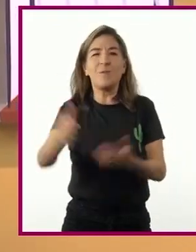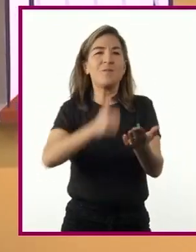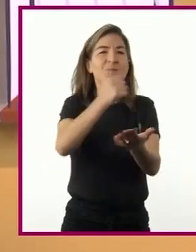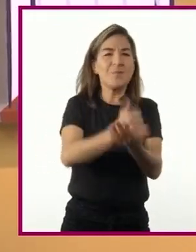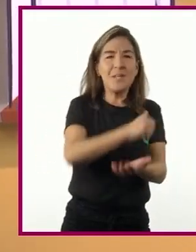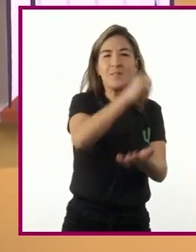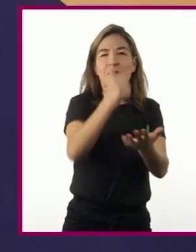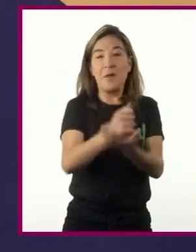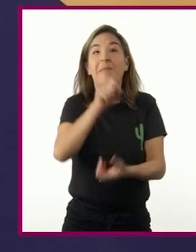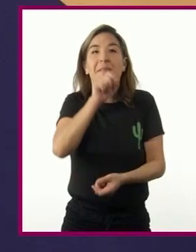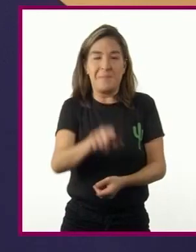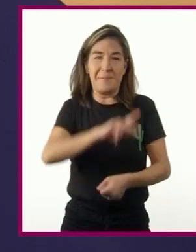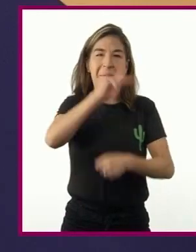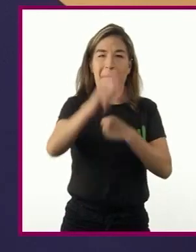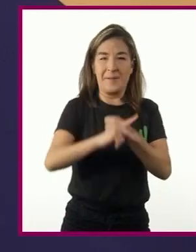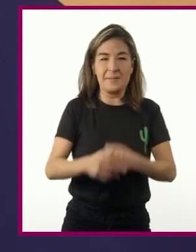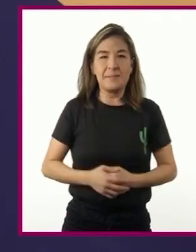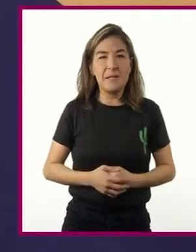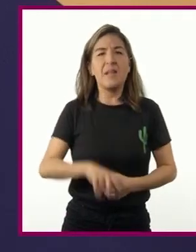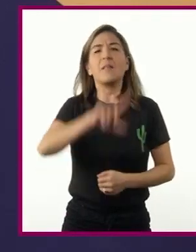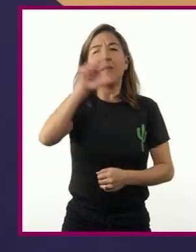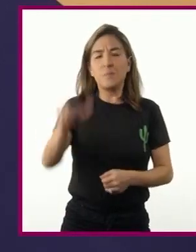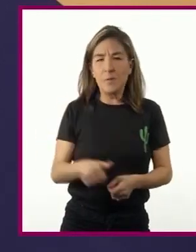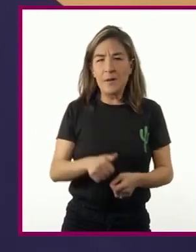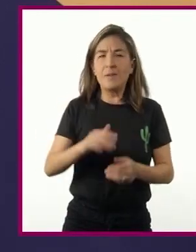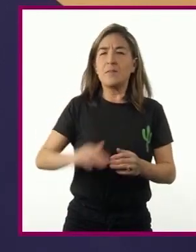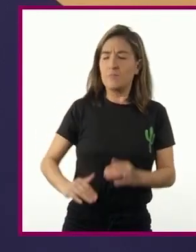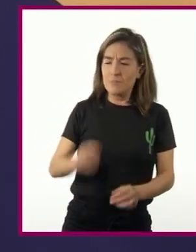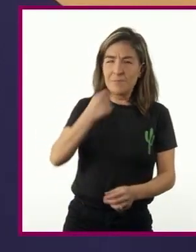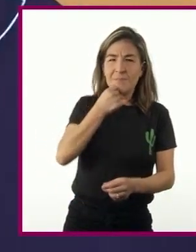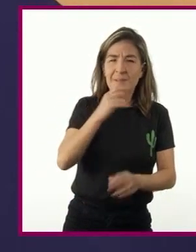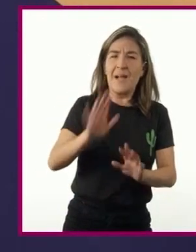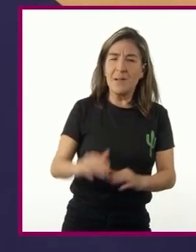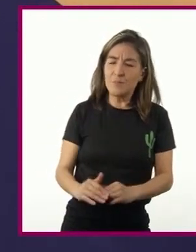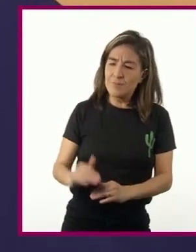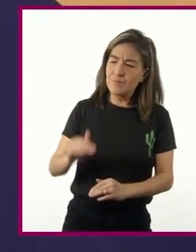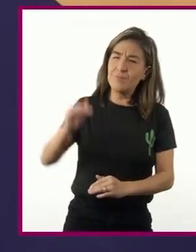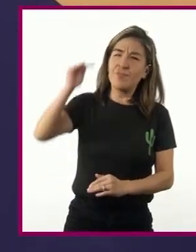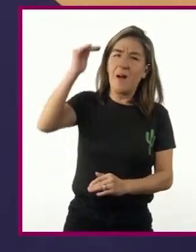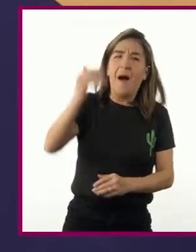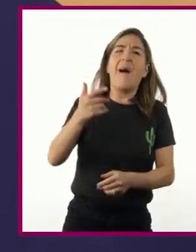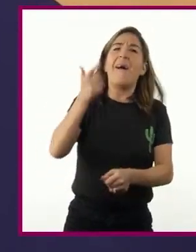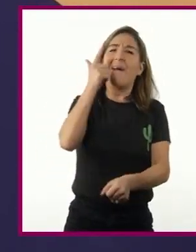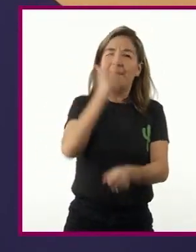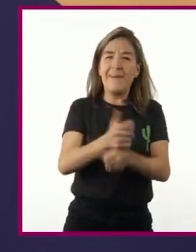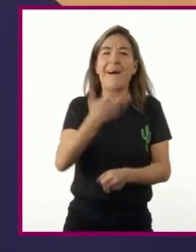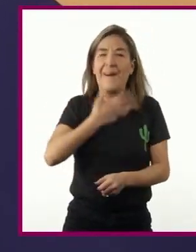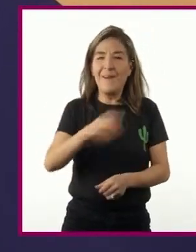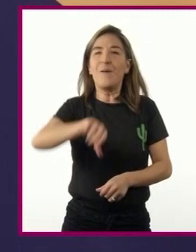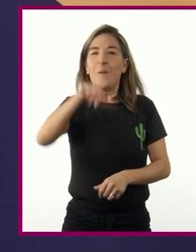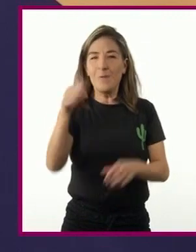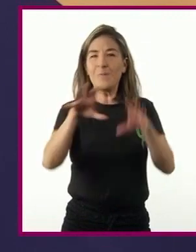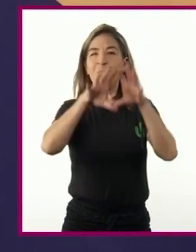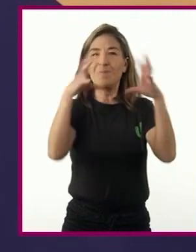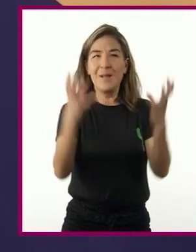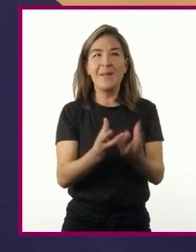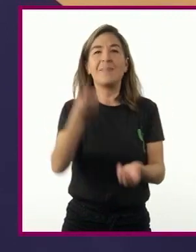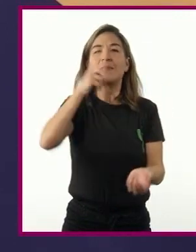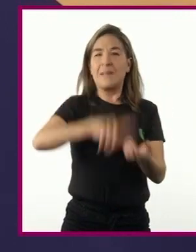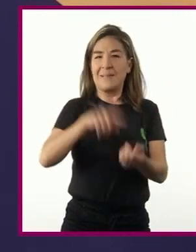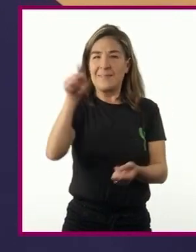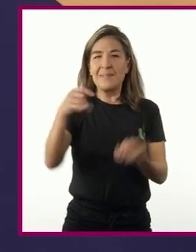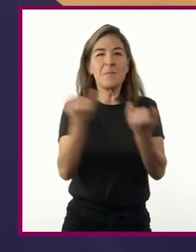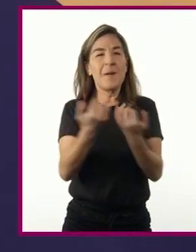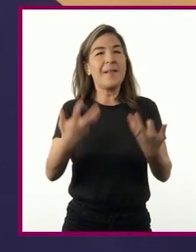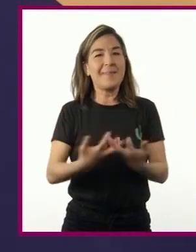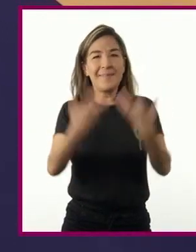otros países. Después nos damos cuenta de que también existen otros planetas además de la Tierra. También nos damos cuenta